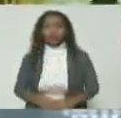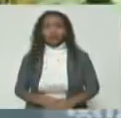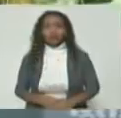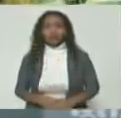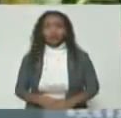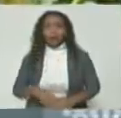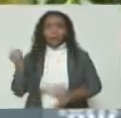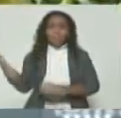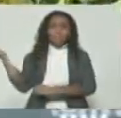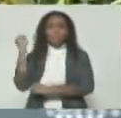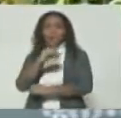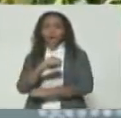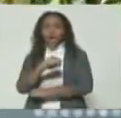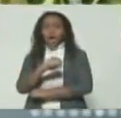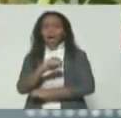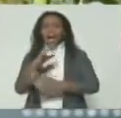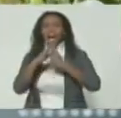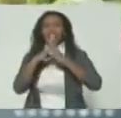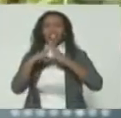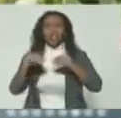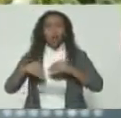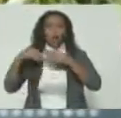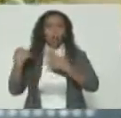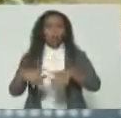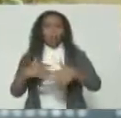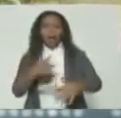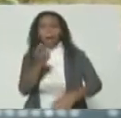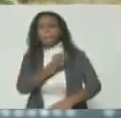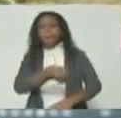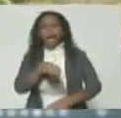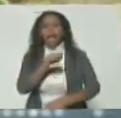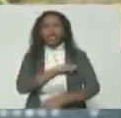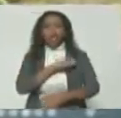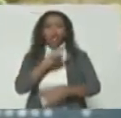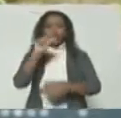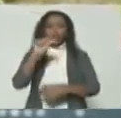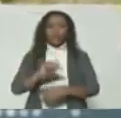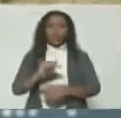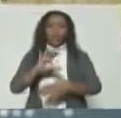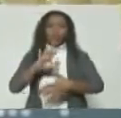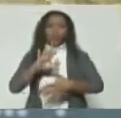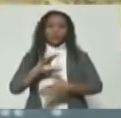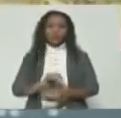Habían derrotado a todos los ejércitos españoles en Sudamérica.